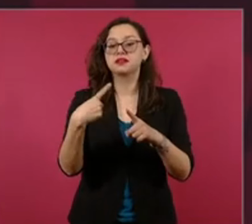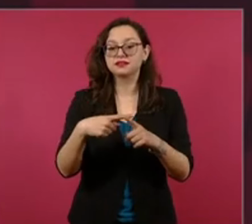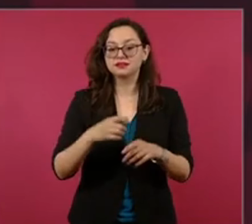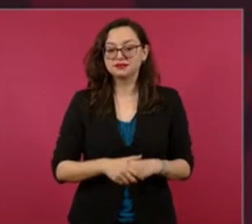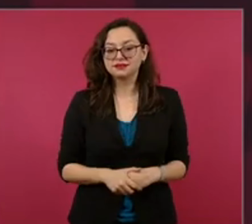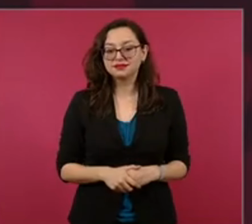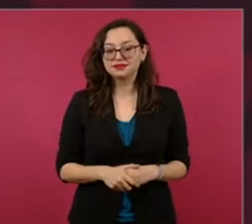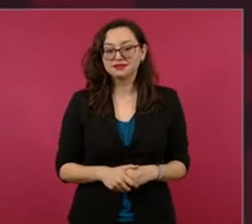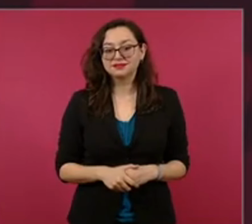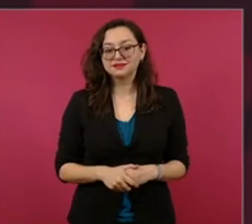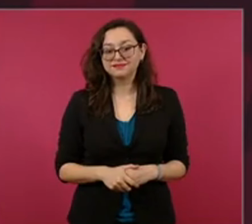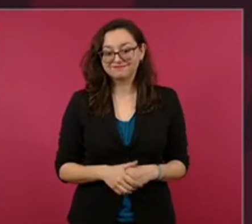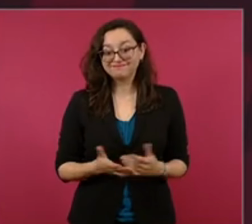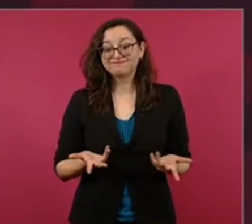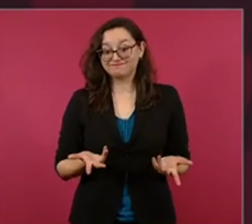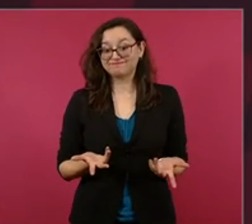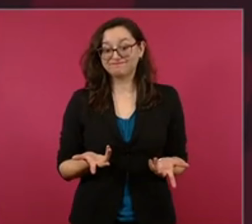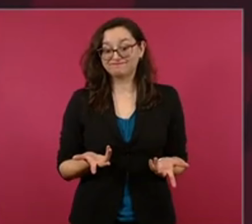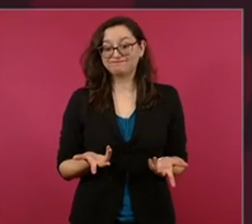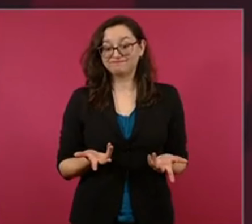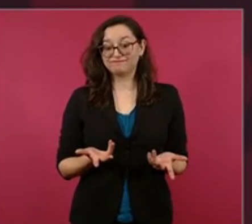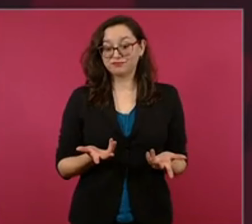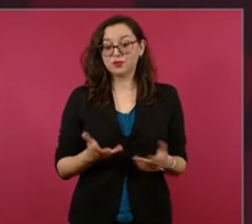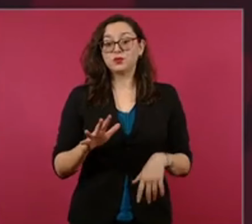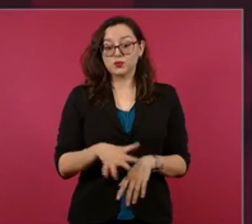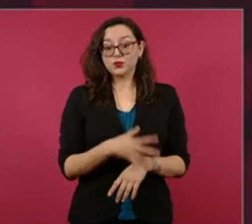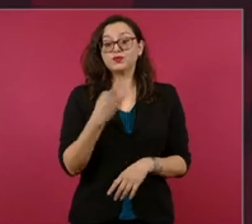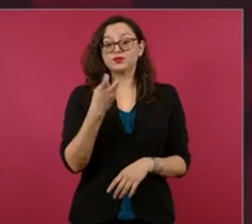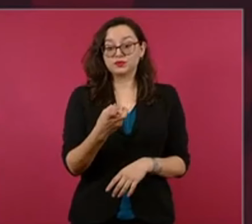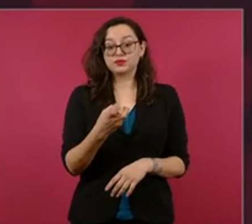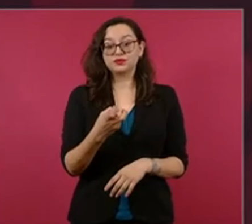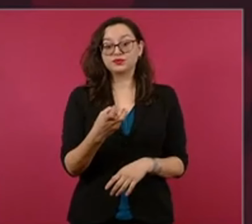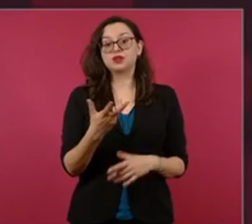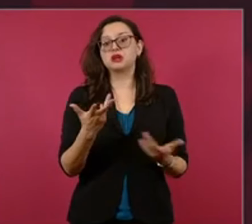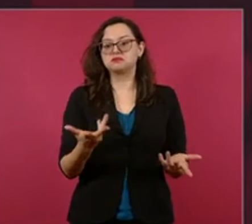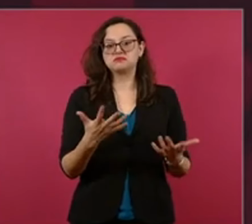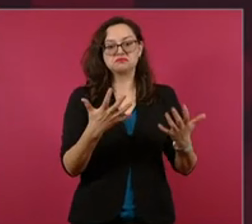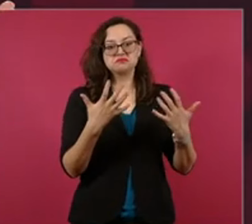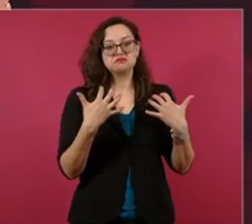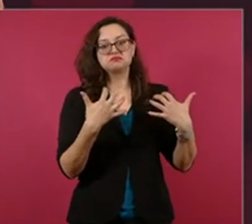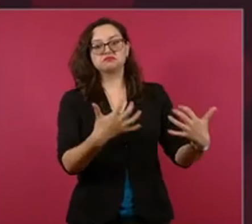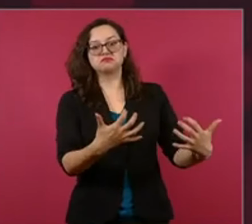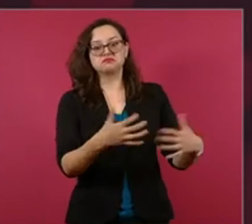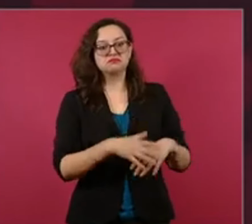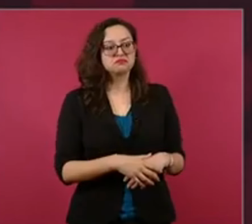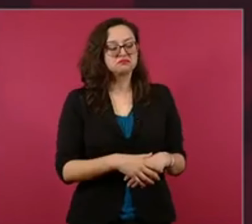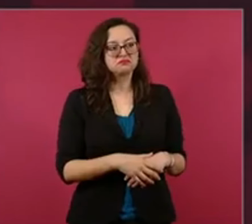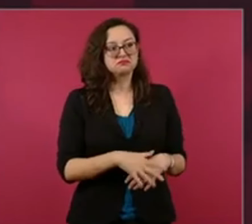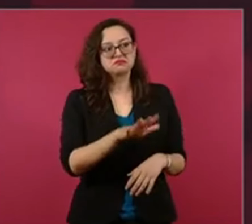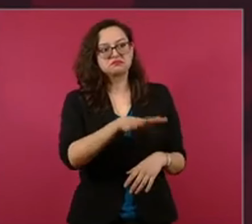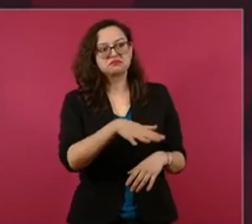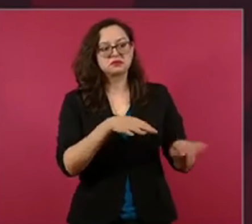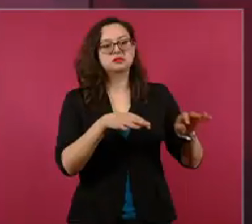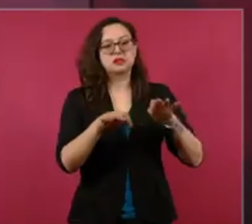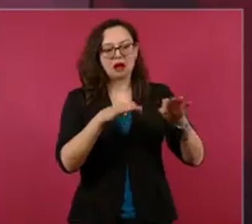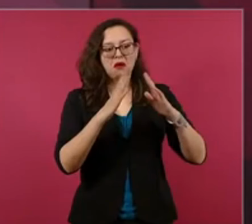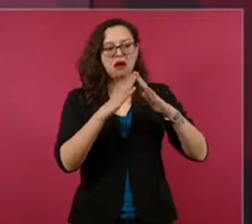Y en estas reuniones, en estos mítines, siempre decía, ¿quién reconoce este trabajo?